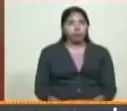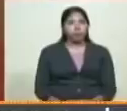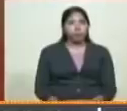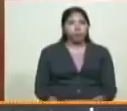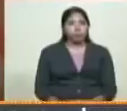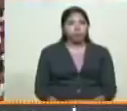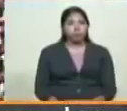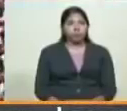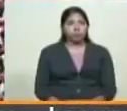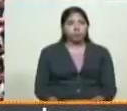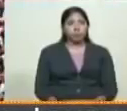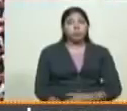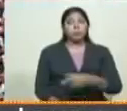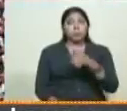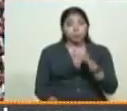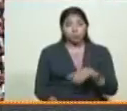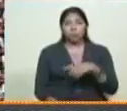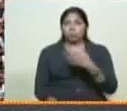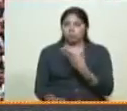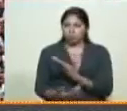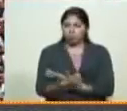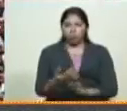Es la sangre gloriosa,